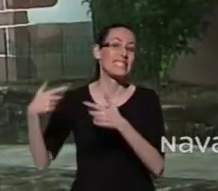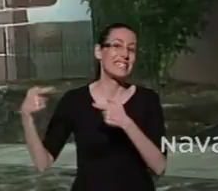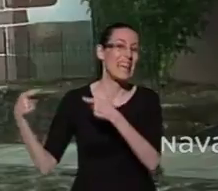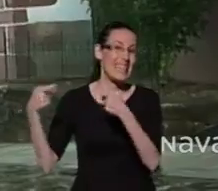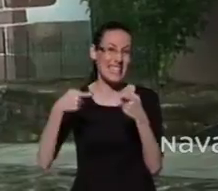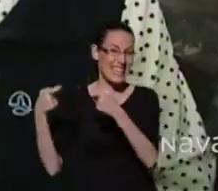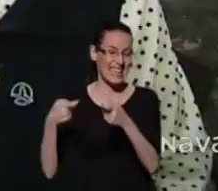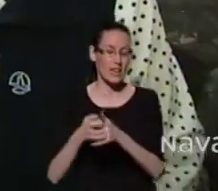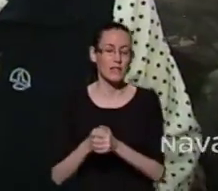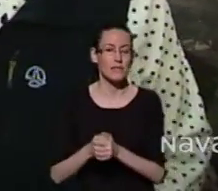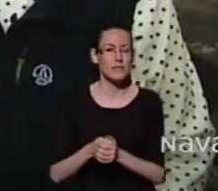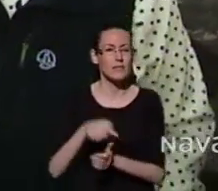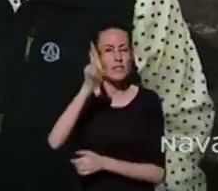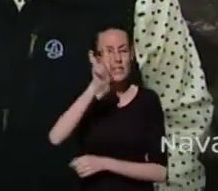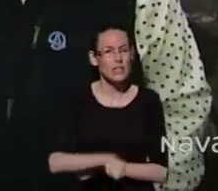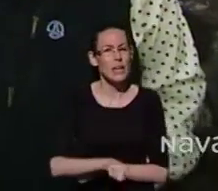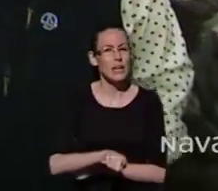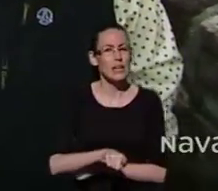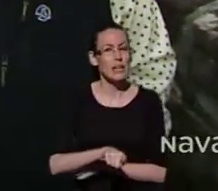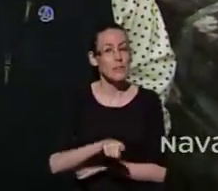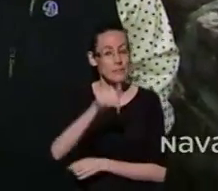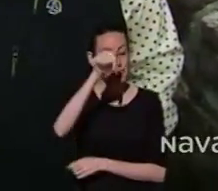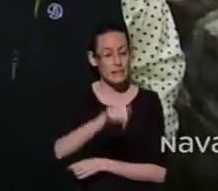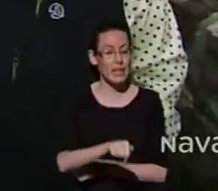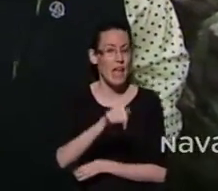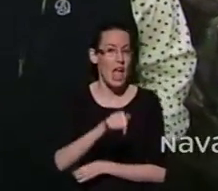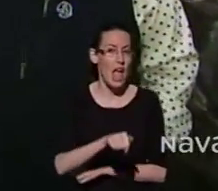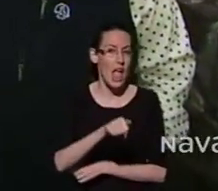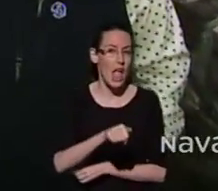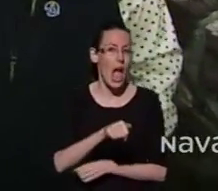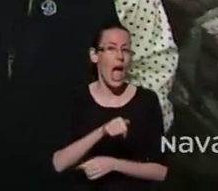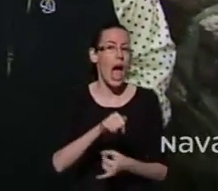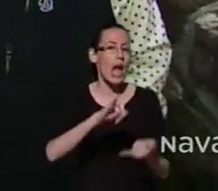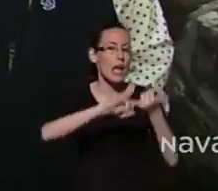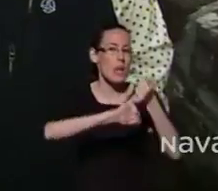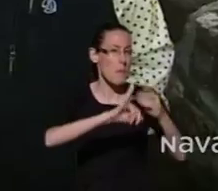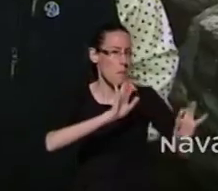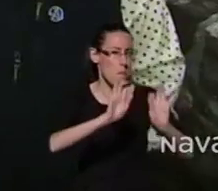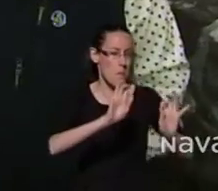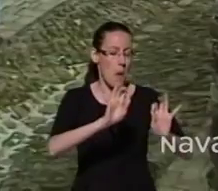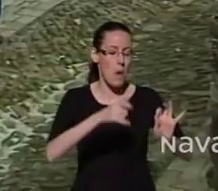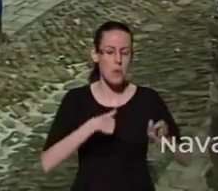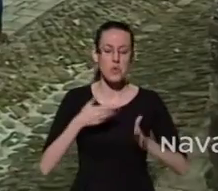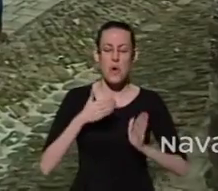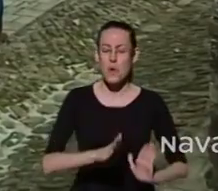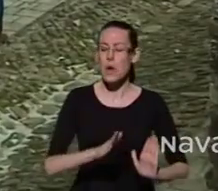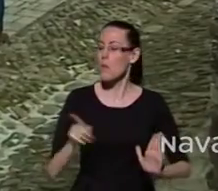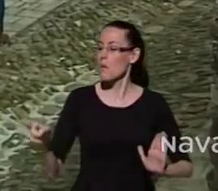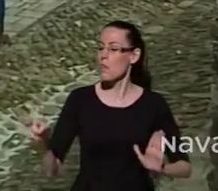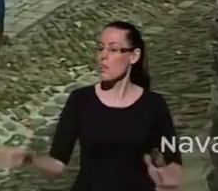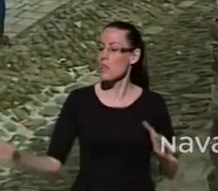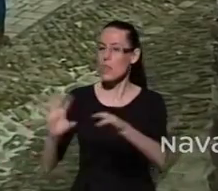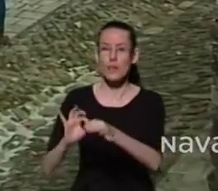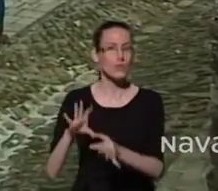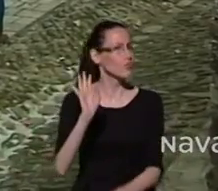se arreglaban determinados matrimonios, entre los padres decían, pues voy a casar a fulanito, sí, con fulanita. Sí, sí, sí, sí, sí. Era un matrimonio